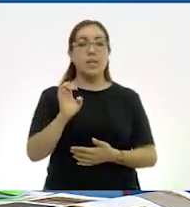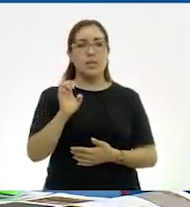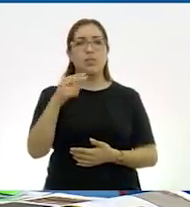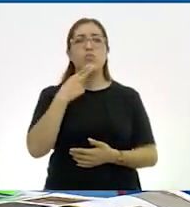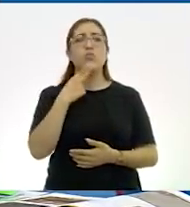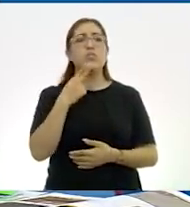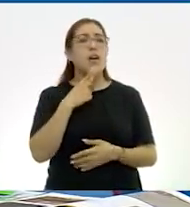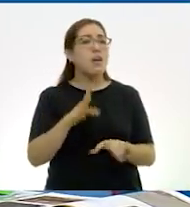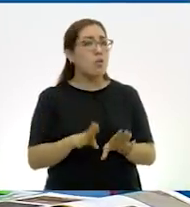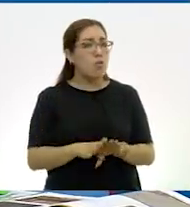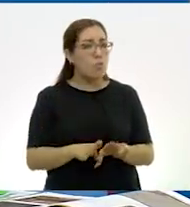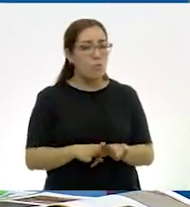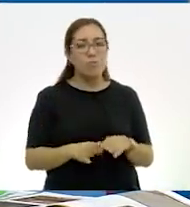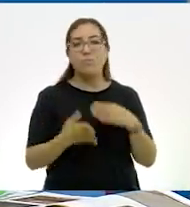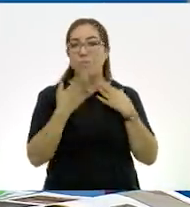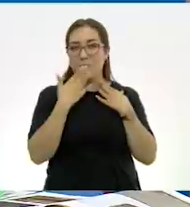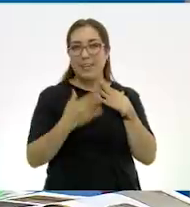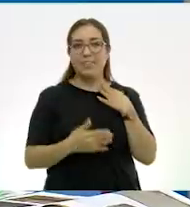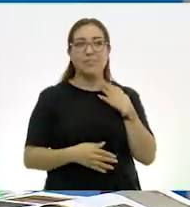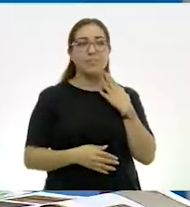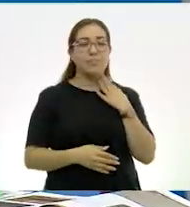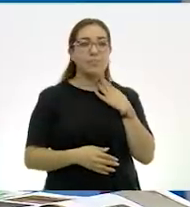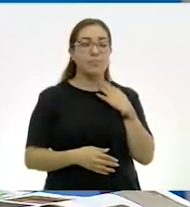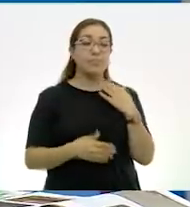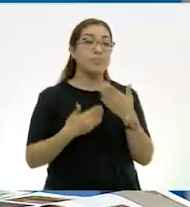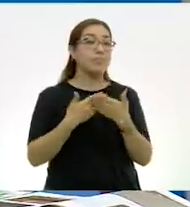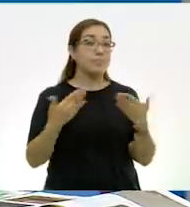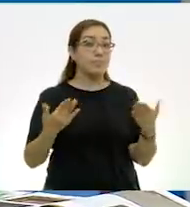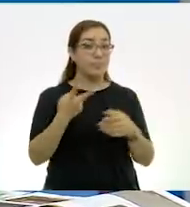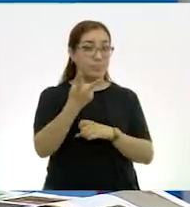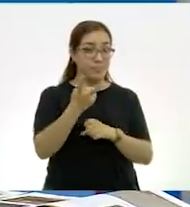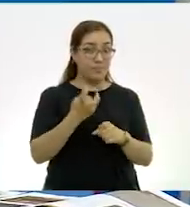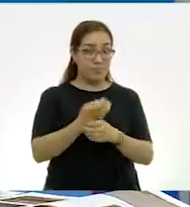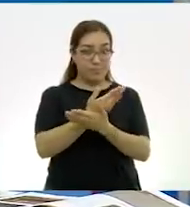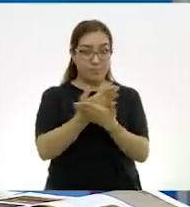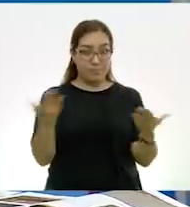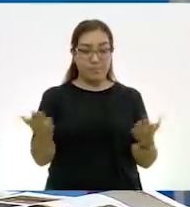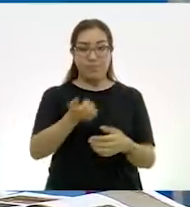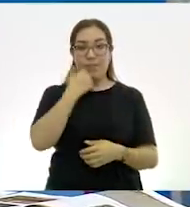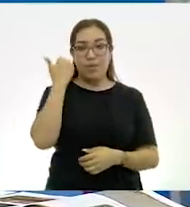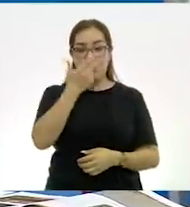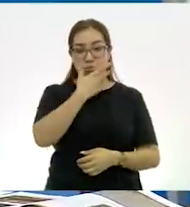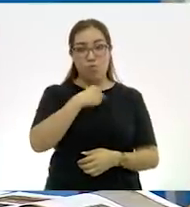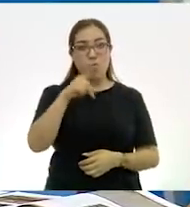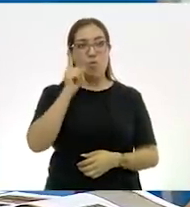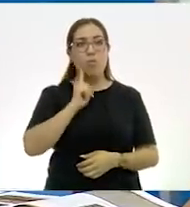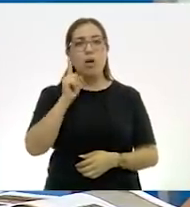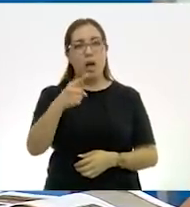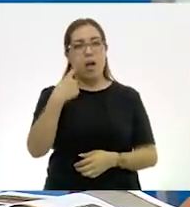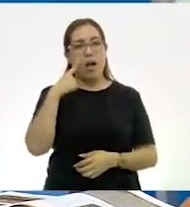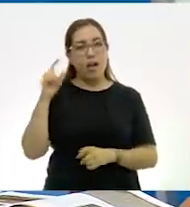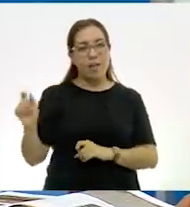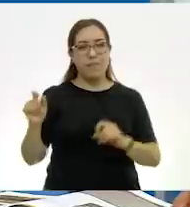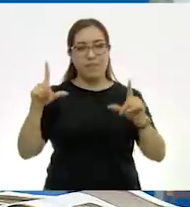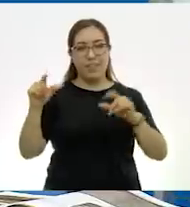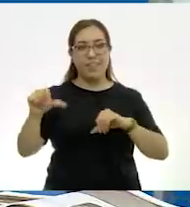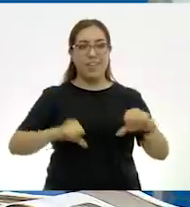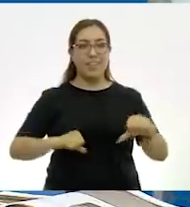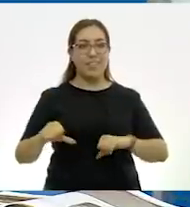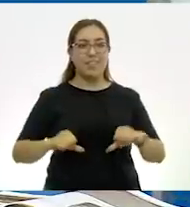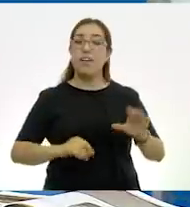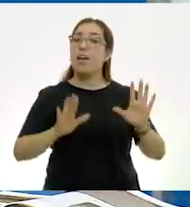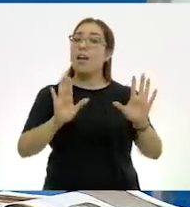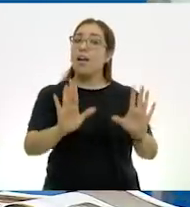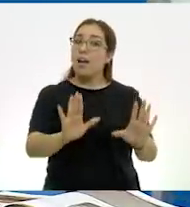utilizaba. Muy bien. Sí. Ahora vamos a invitar a nuestros alumnos y alumnas en casa a que realicen la siguiente actividad. Pero